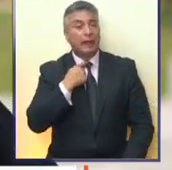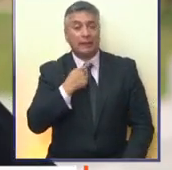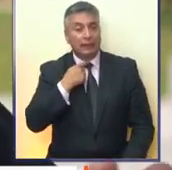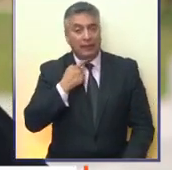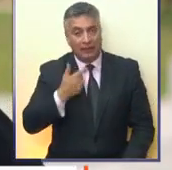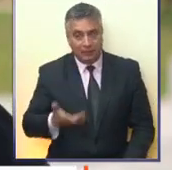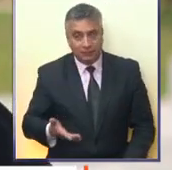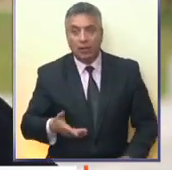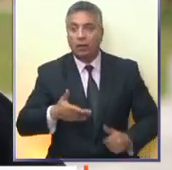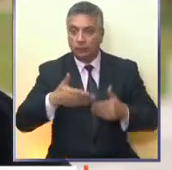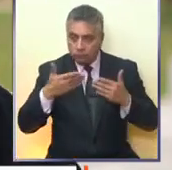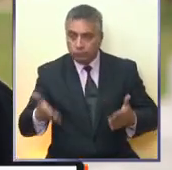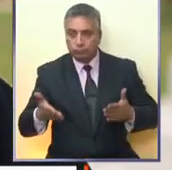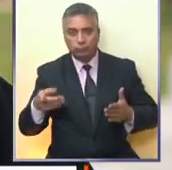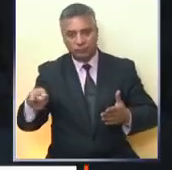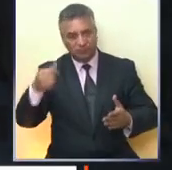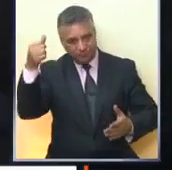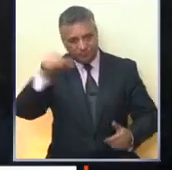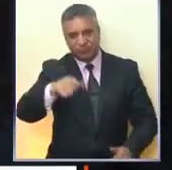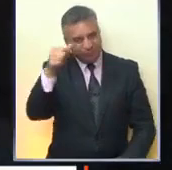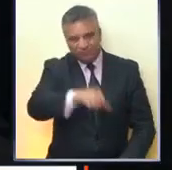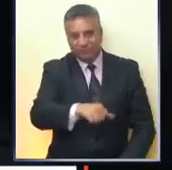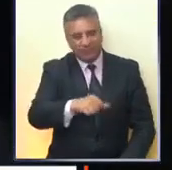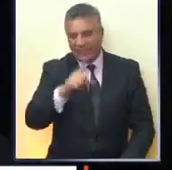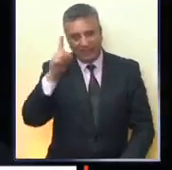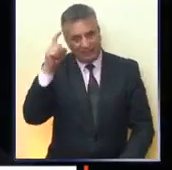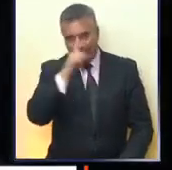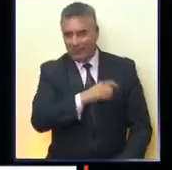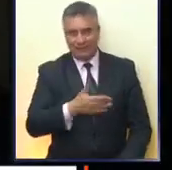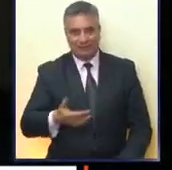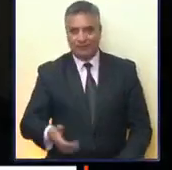Y por eso que la persecución penal es muy difícil.